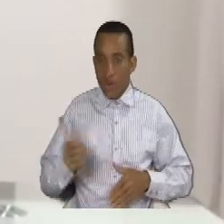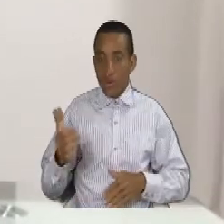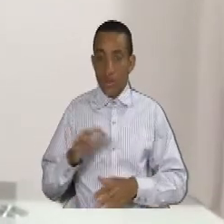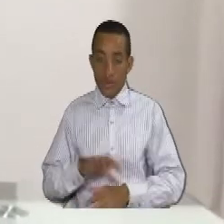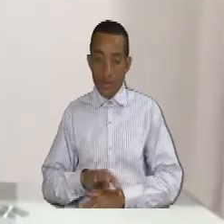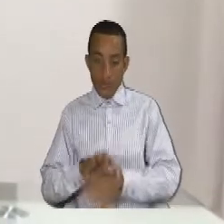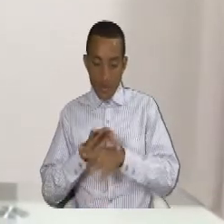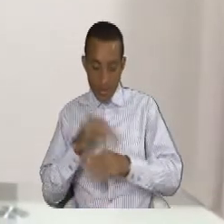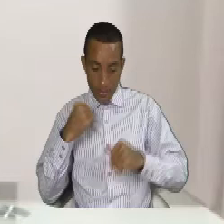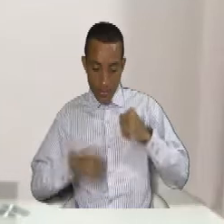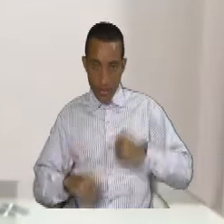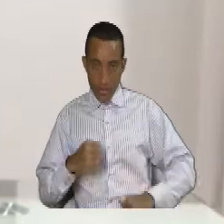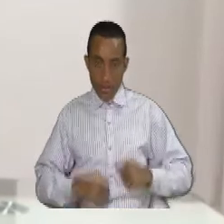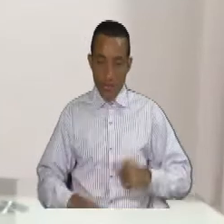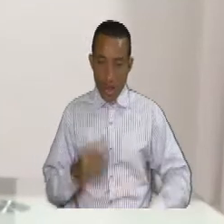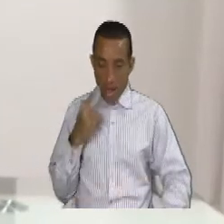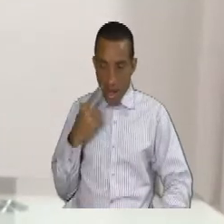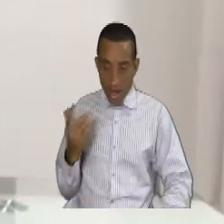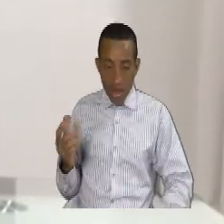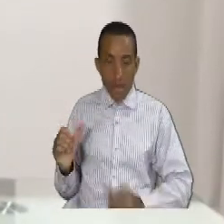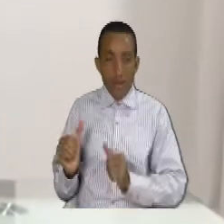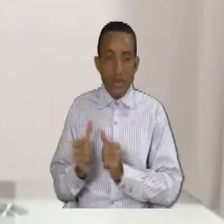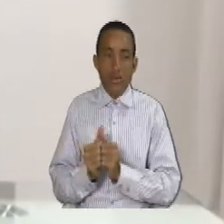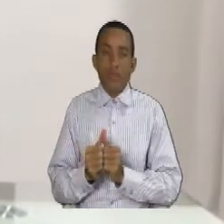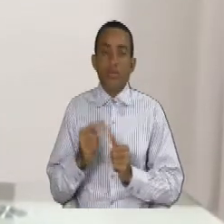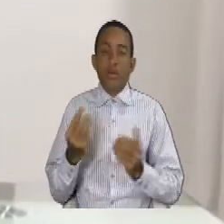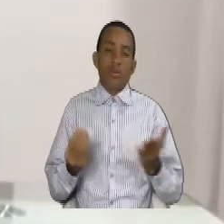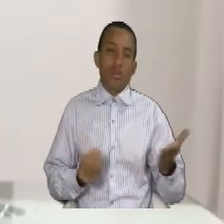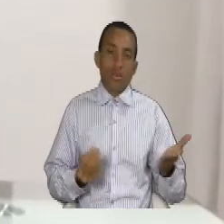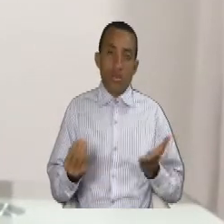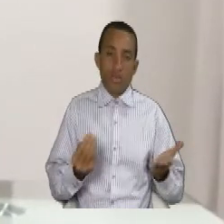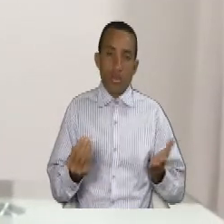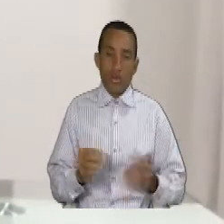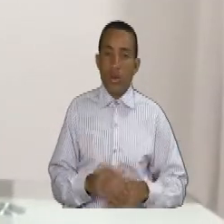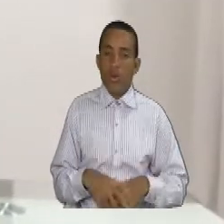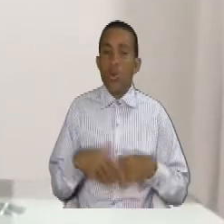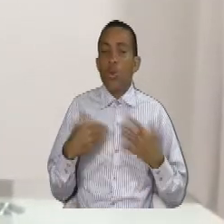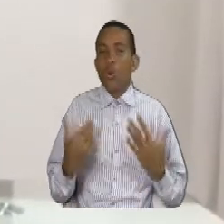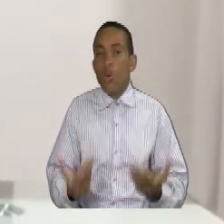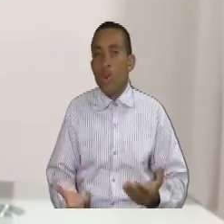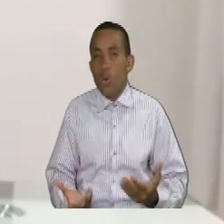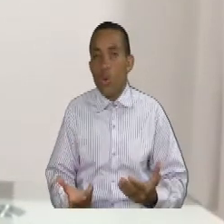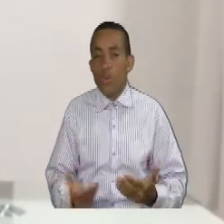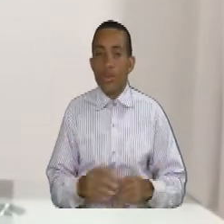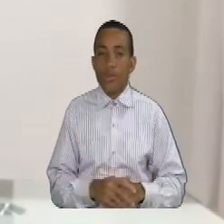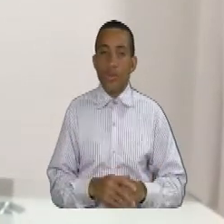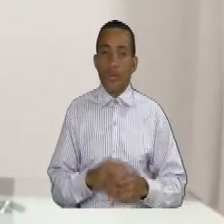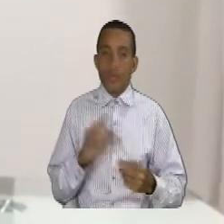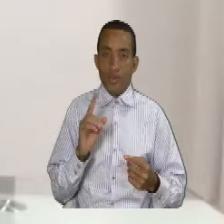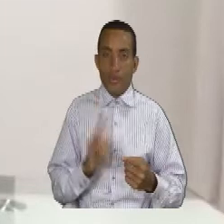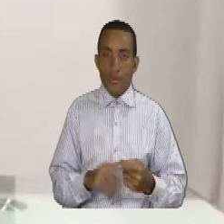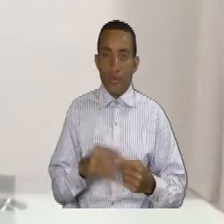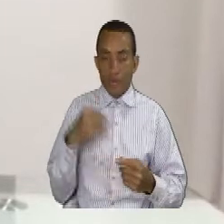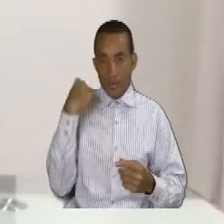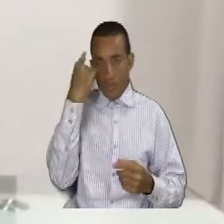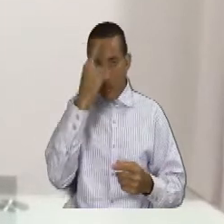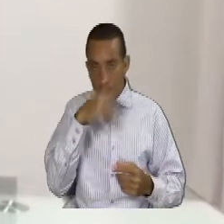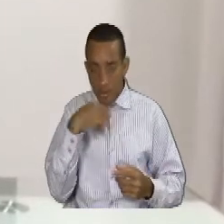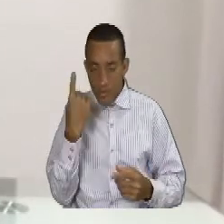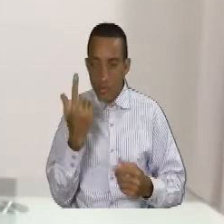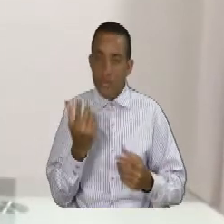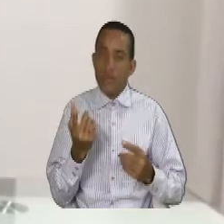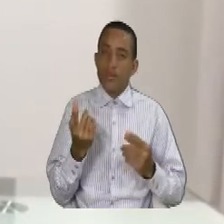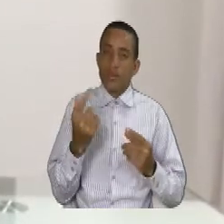estético. Aparte, contamos con servicios tales como la estética facial y corporal. ¿Qué